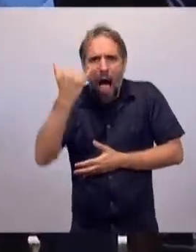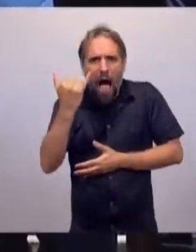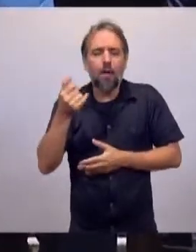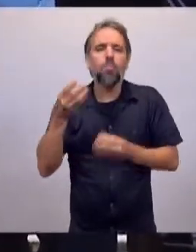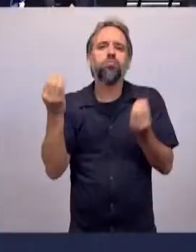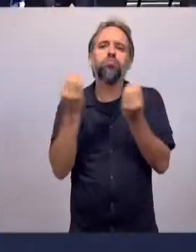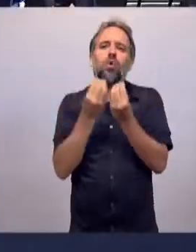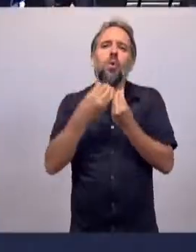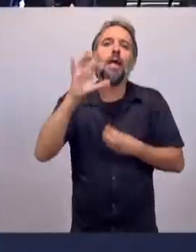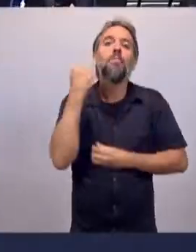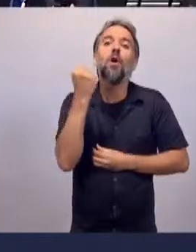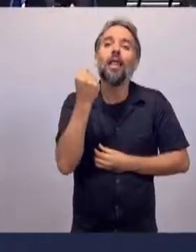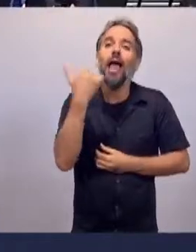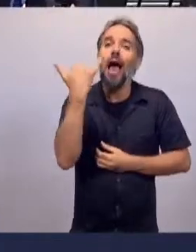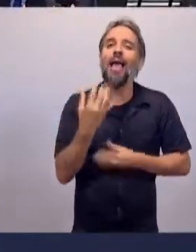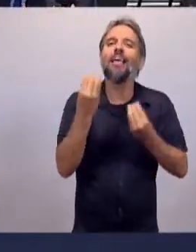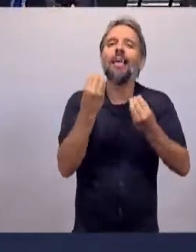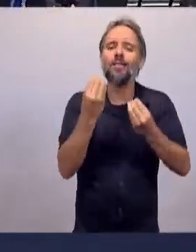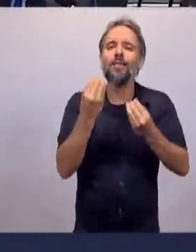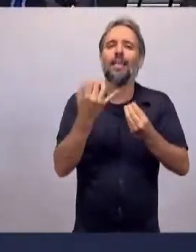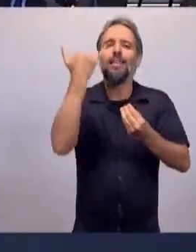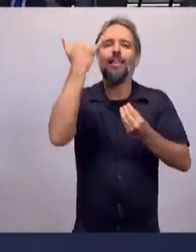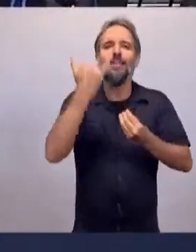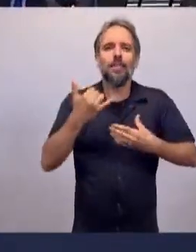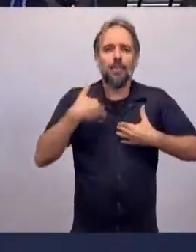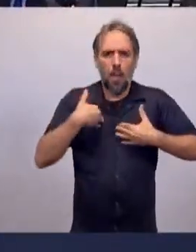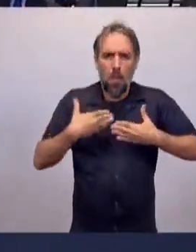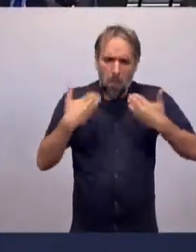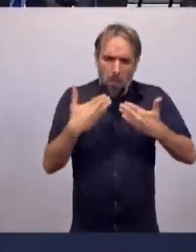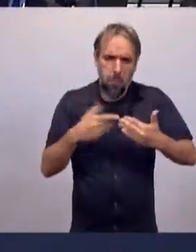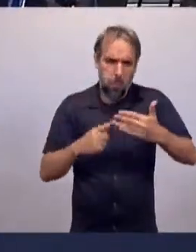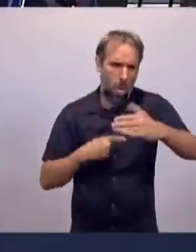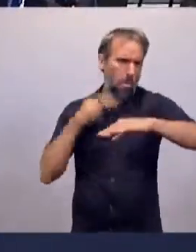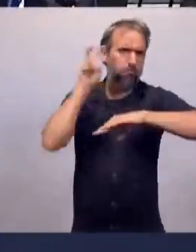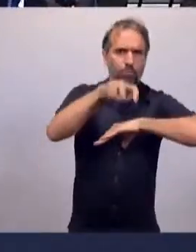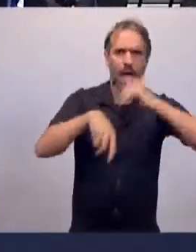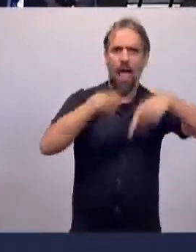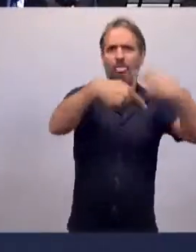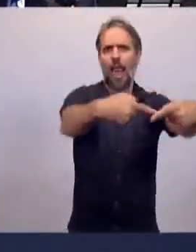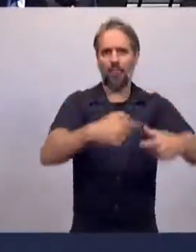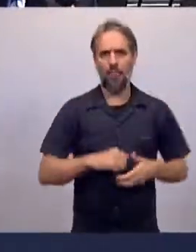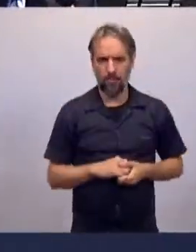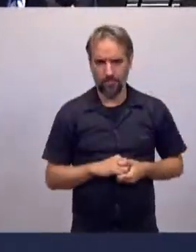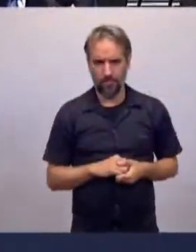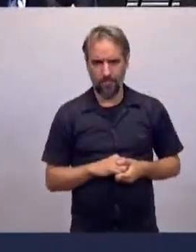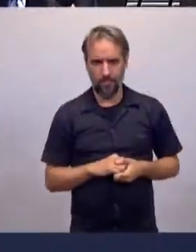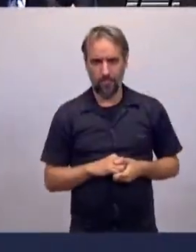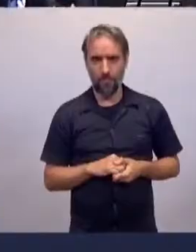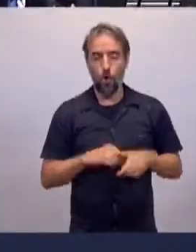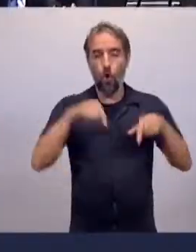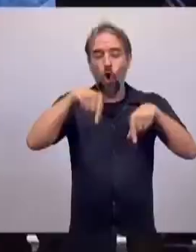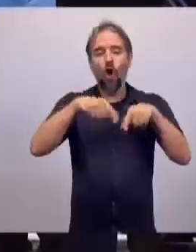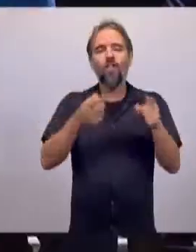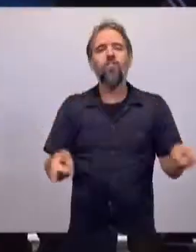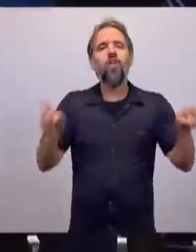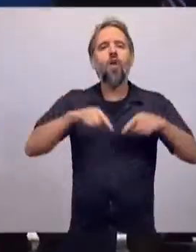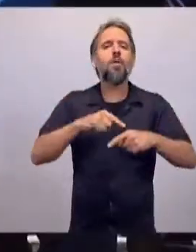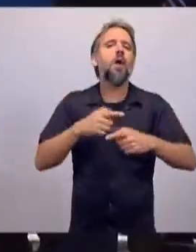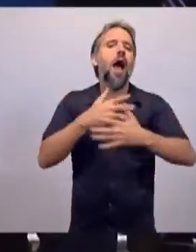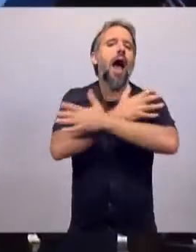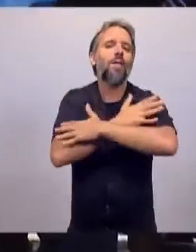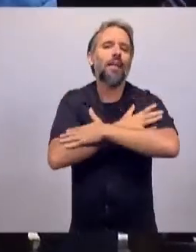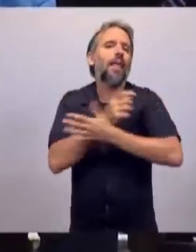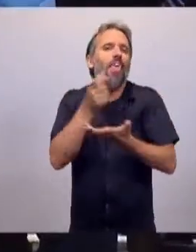y, mucho más importante, tenemos la resiliencia para salir adelante. Hoy volvemos a abrazar las ideas